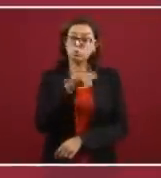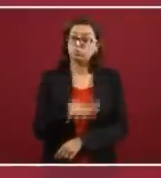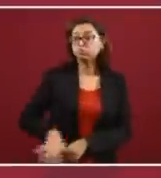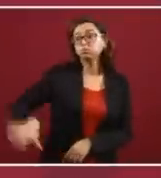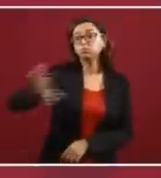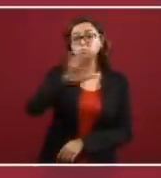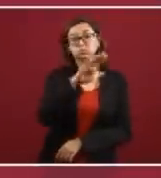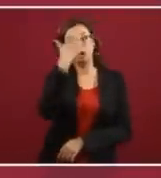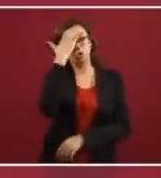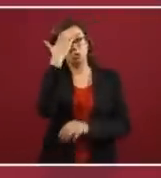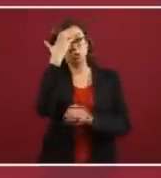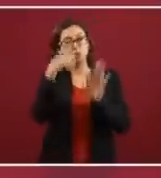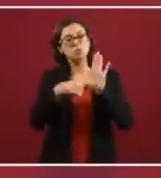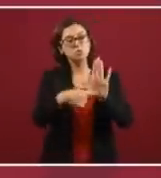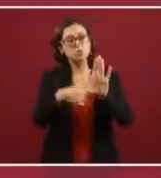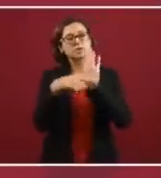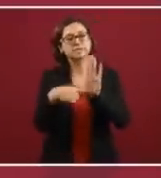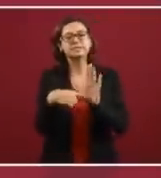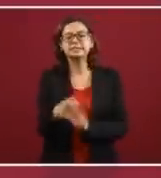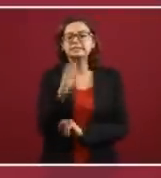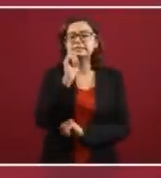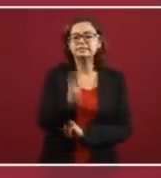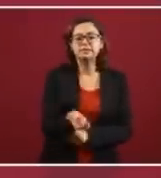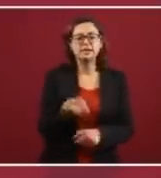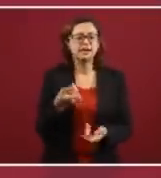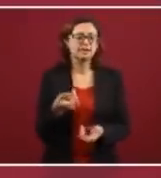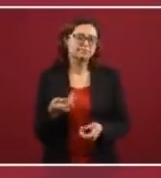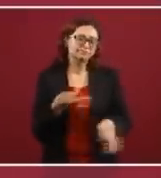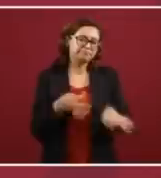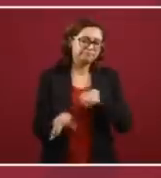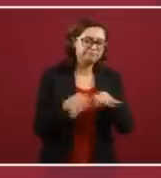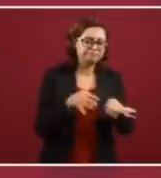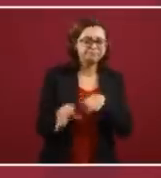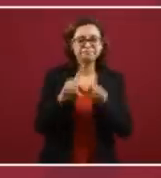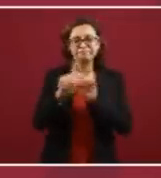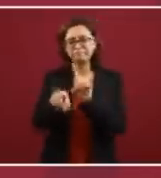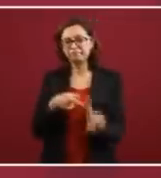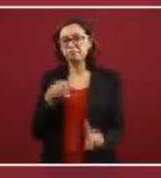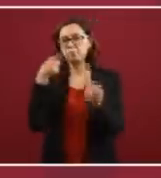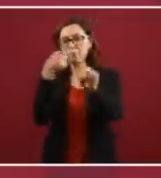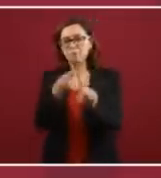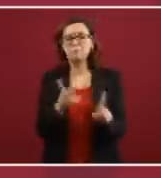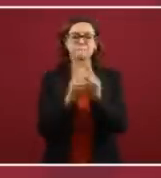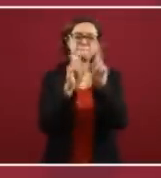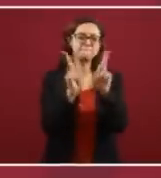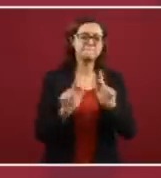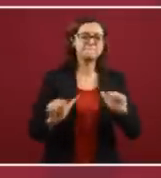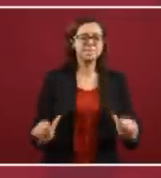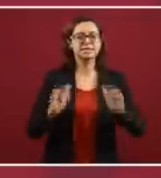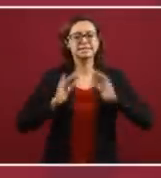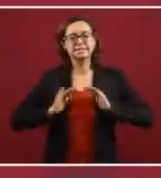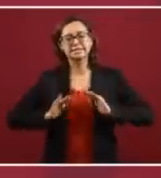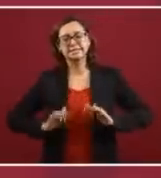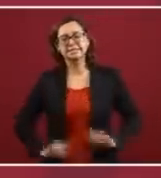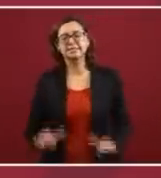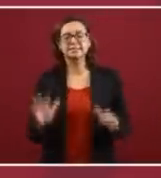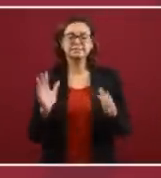conozcan qué se está haciendo para garantizar la paz y la tranquilidad en el país.